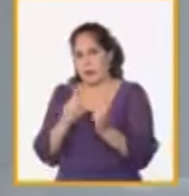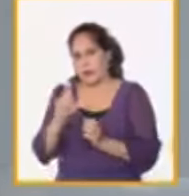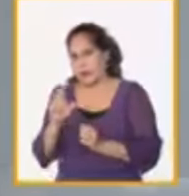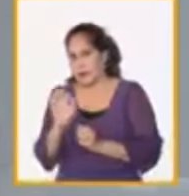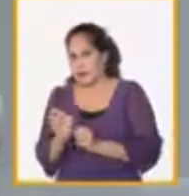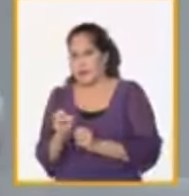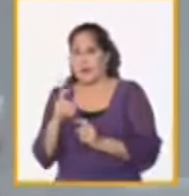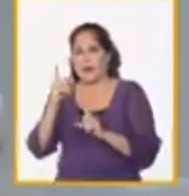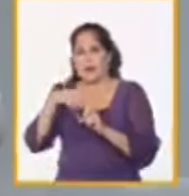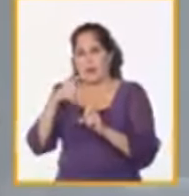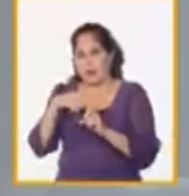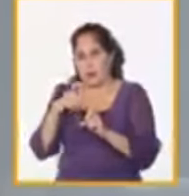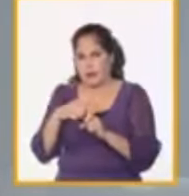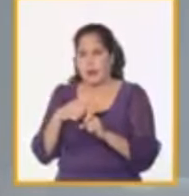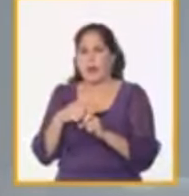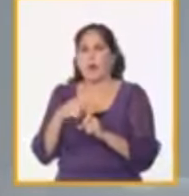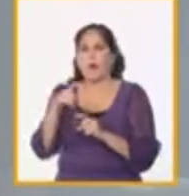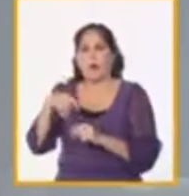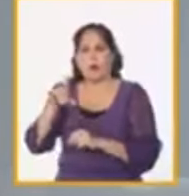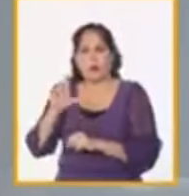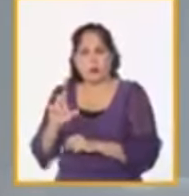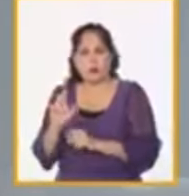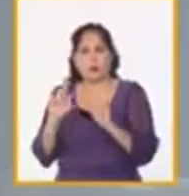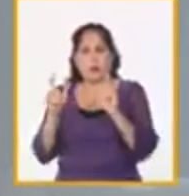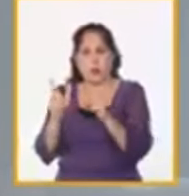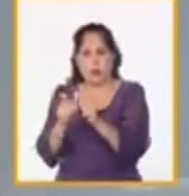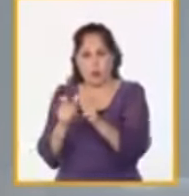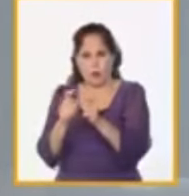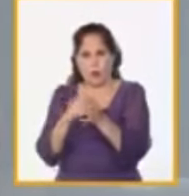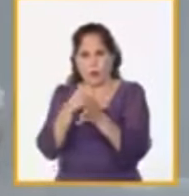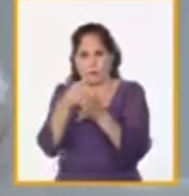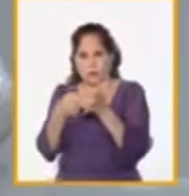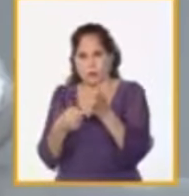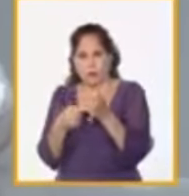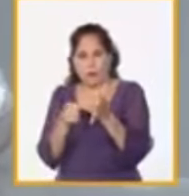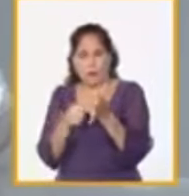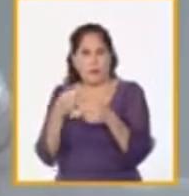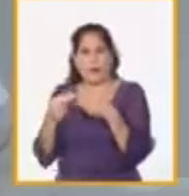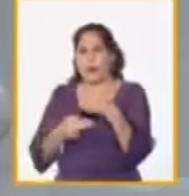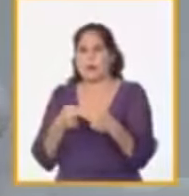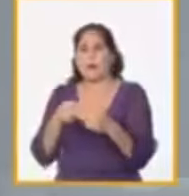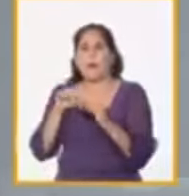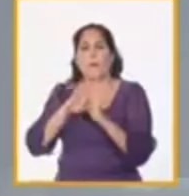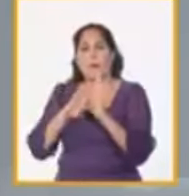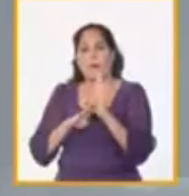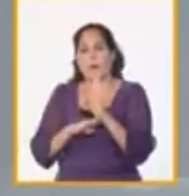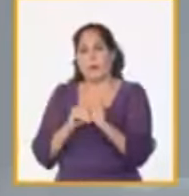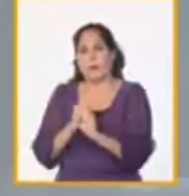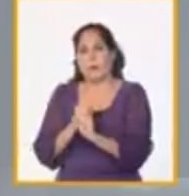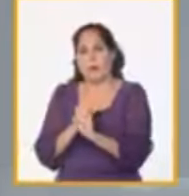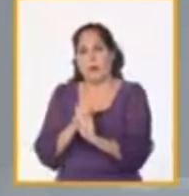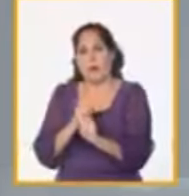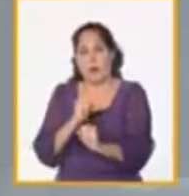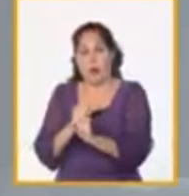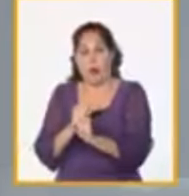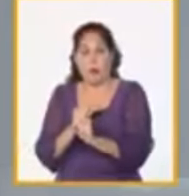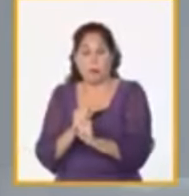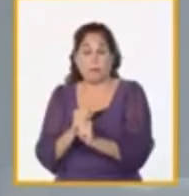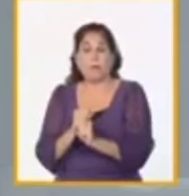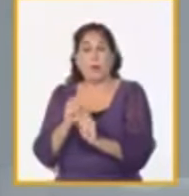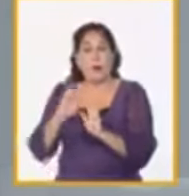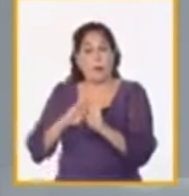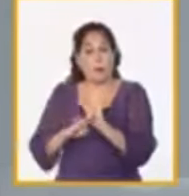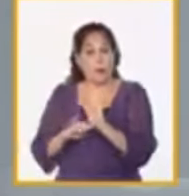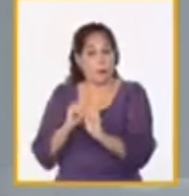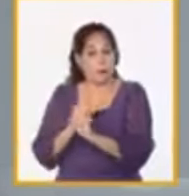del sindicato, de la Unión de Jóvenes Comunistas, donde existe, para desarrollar un programa de trabajo. Hemos